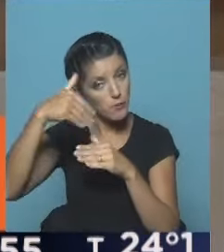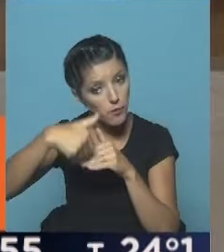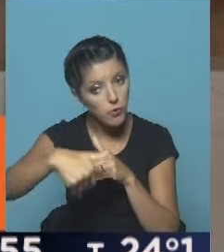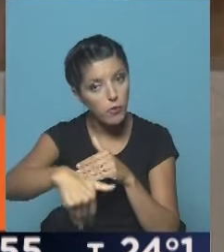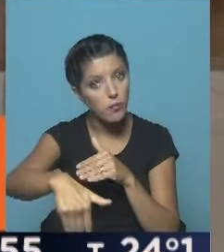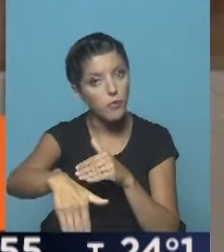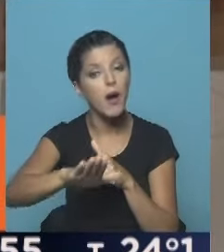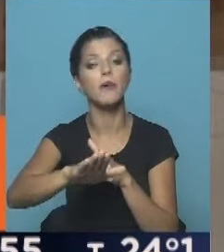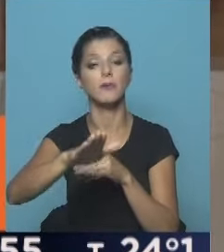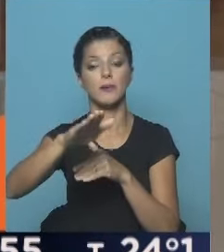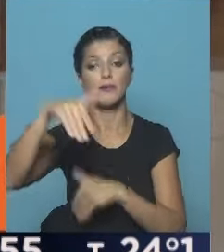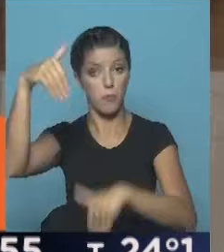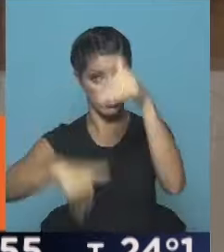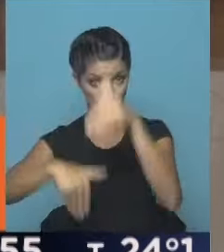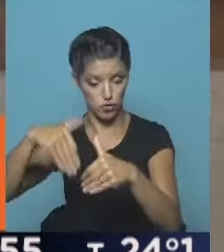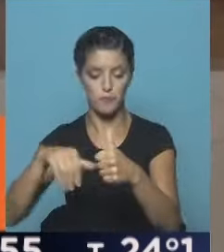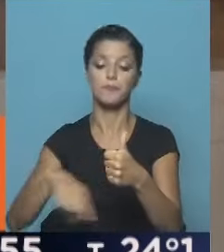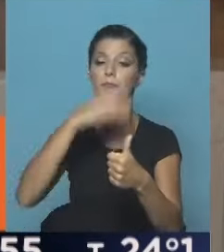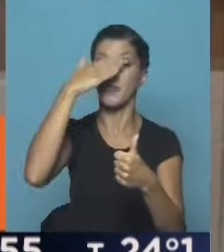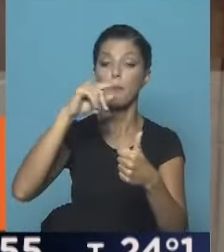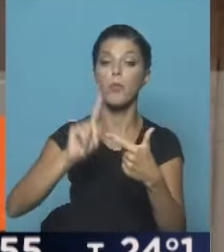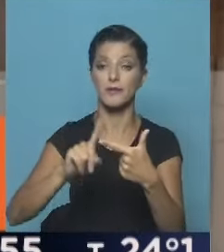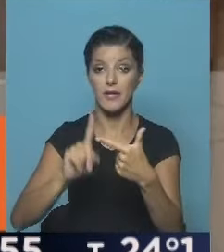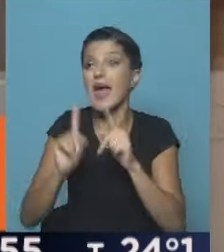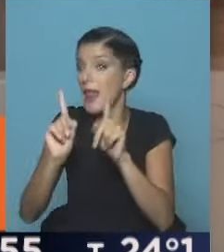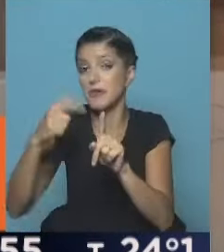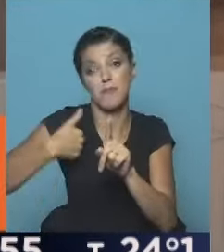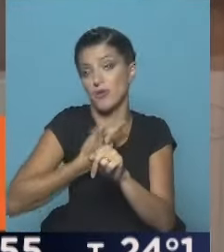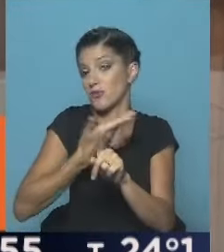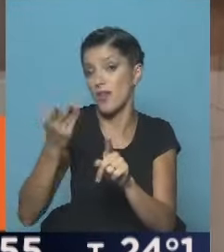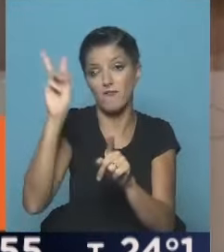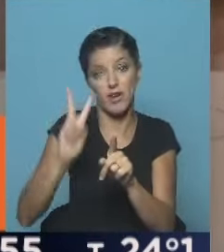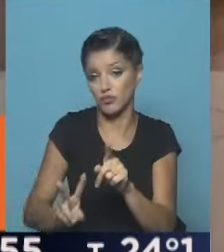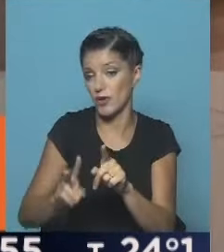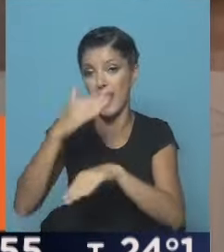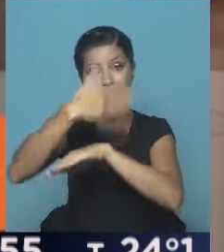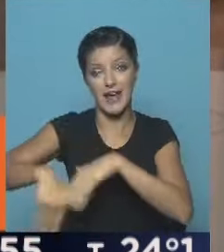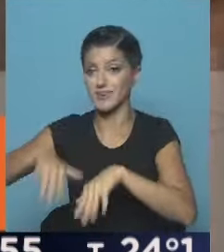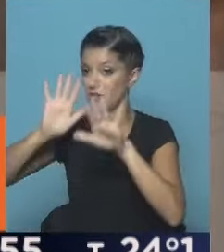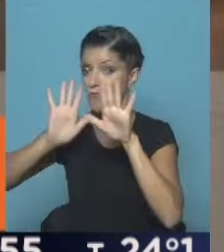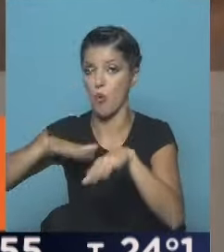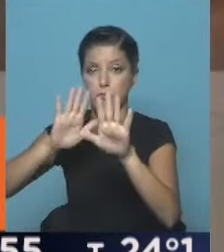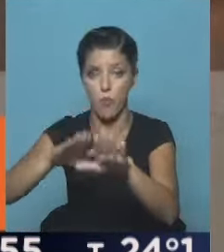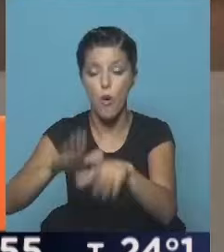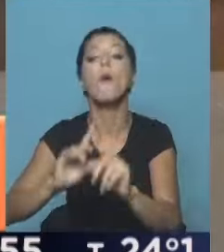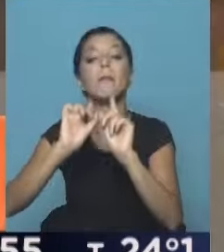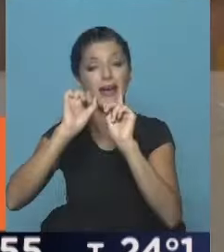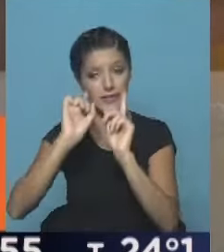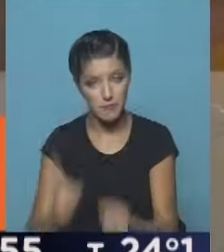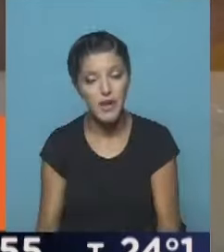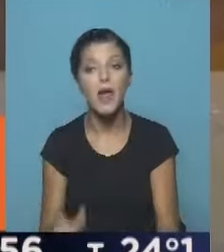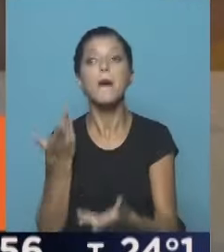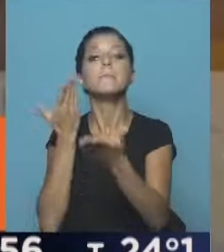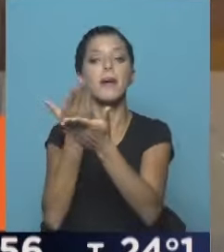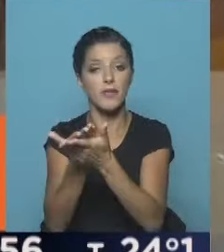que corresponde para llegar a las elecciones. Y en segundo lugar, la presión de la población en la calle para que también se convoque elecciones